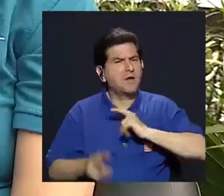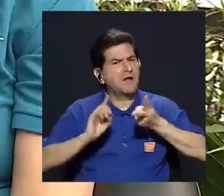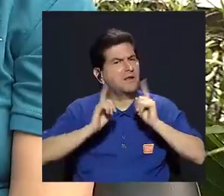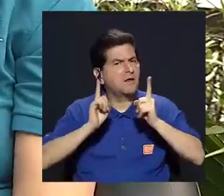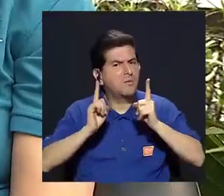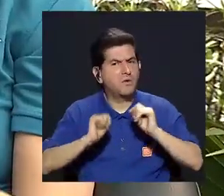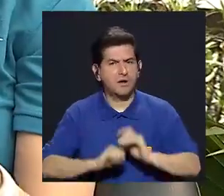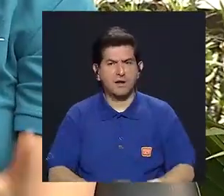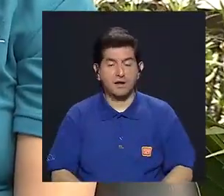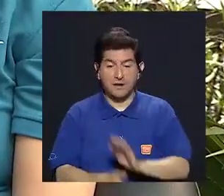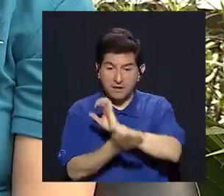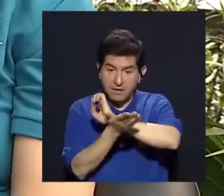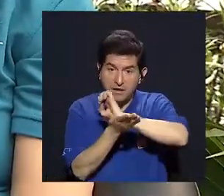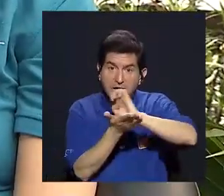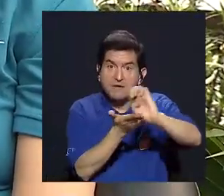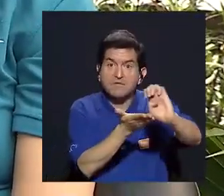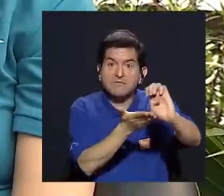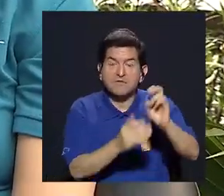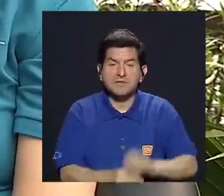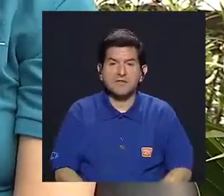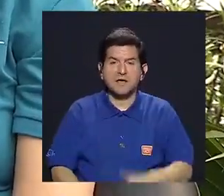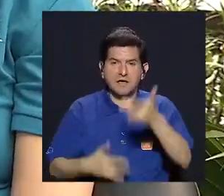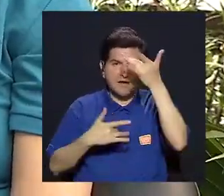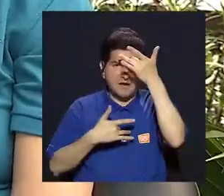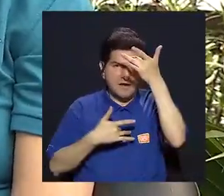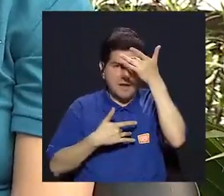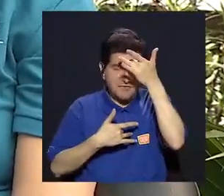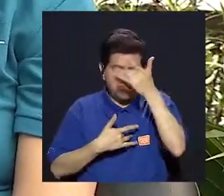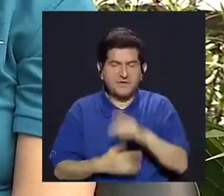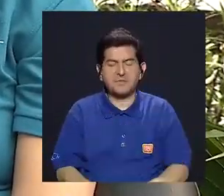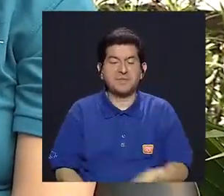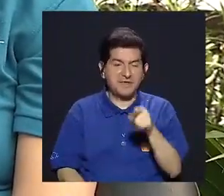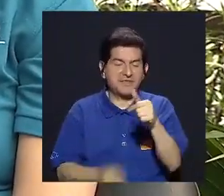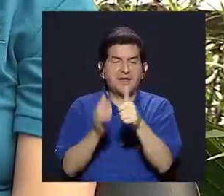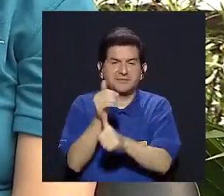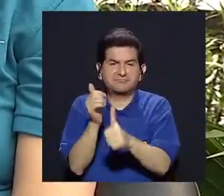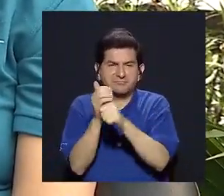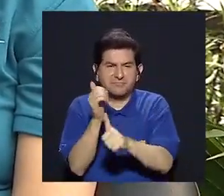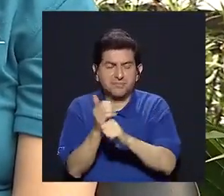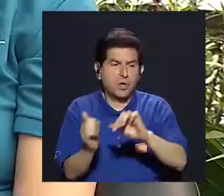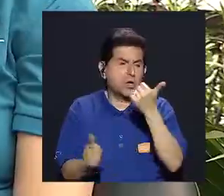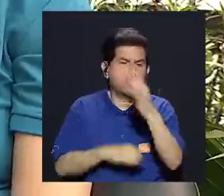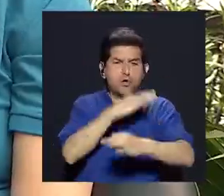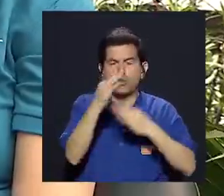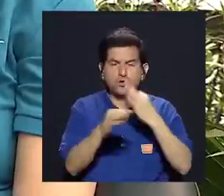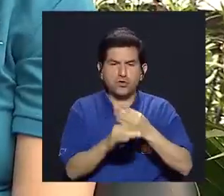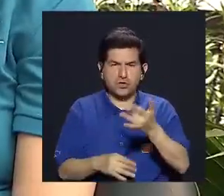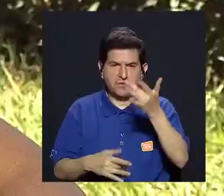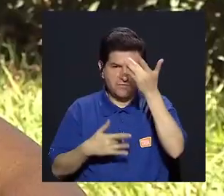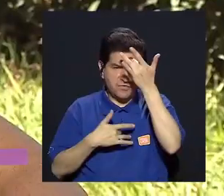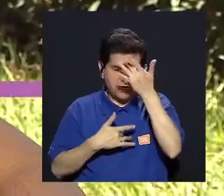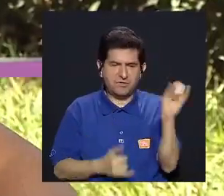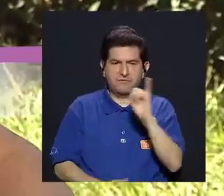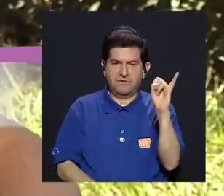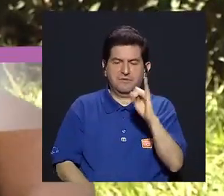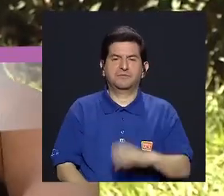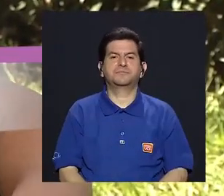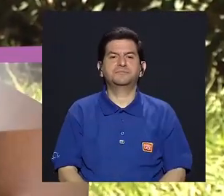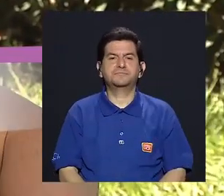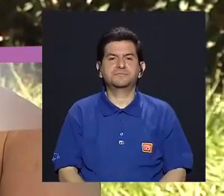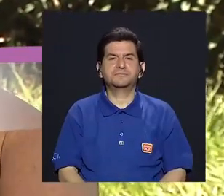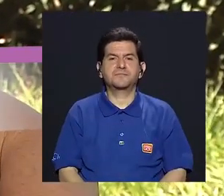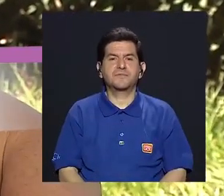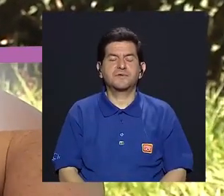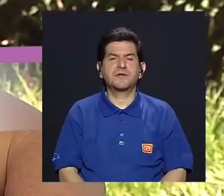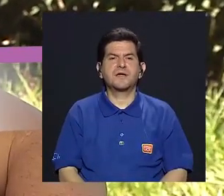calidad tiene precisamente para evitar enfermedad diarreica por ejemplo entre otro tipo de enfermedades infecciosas buena la calidad y